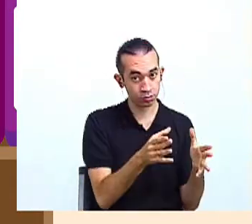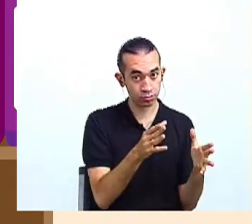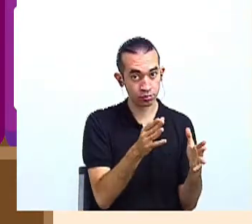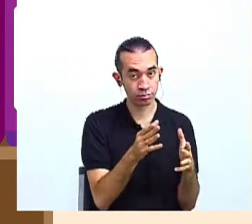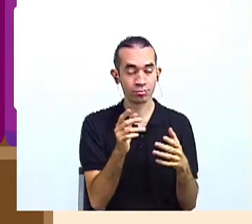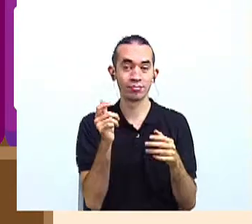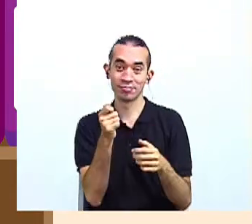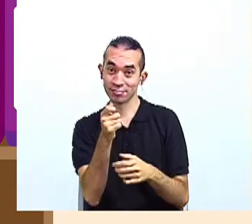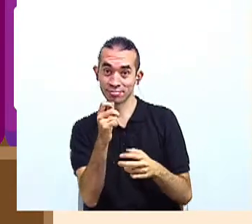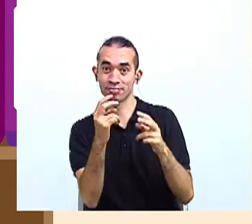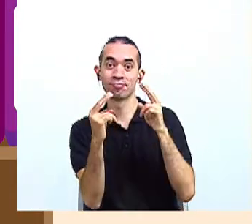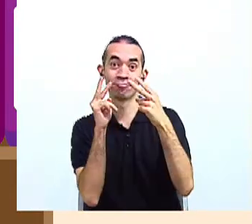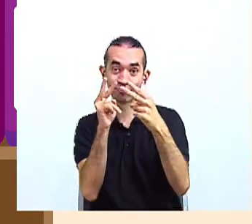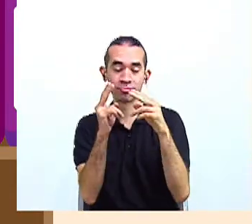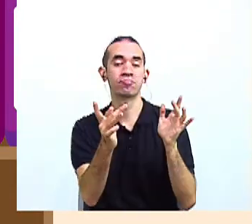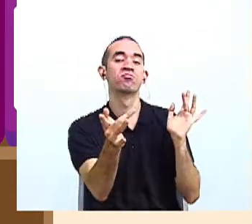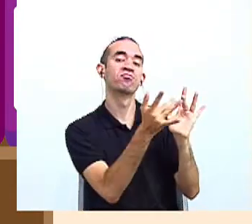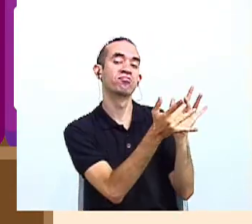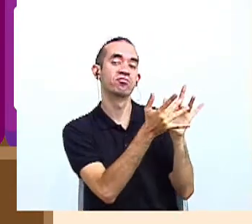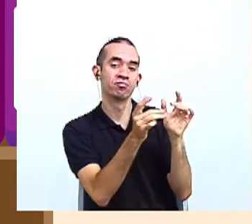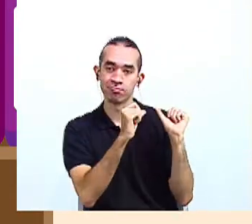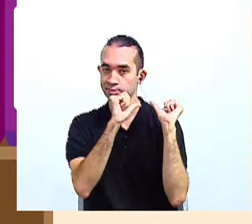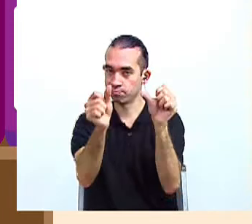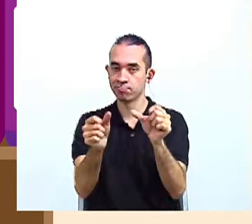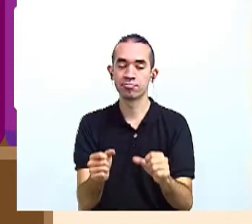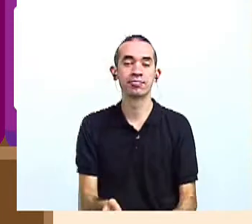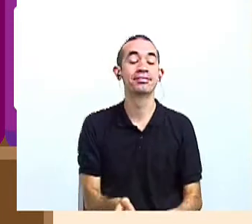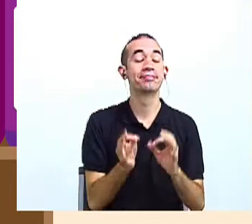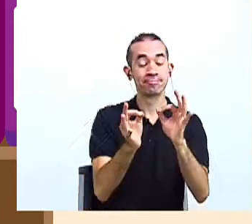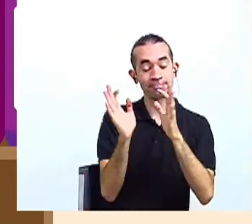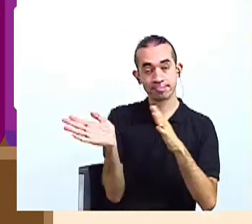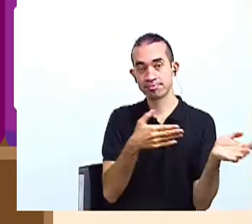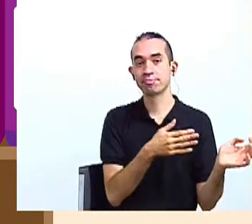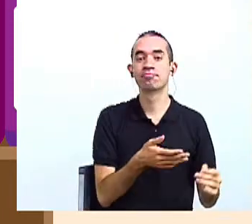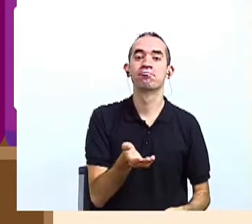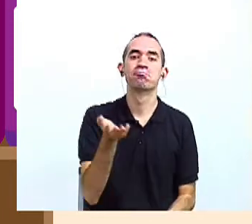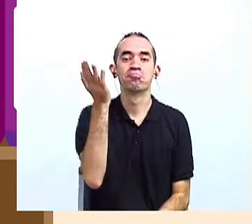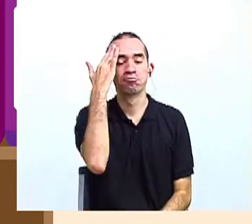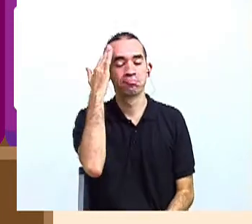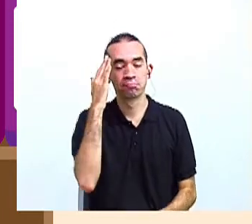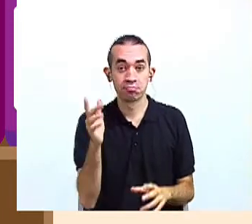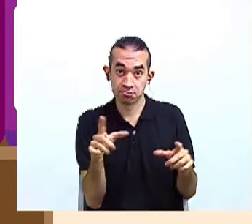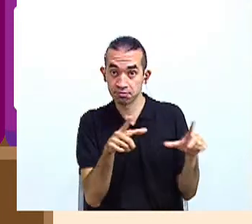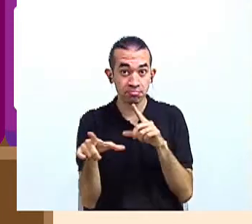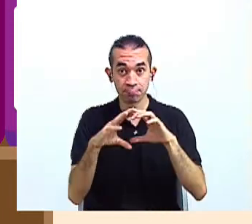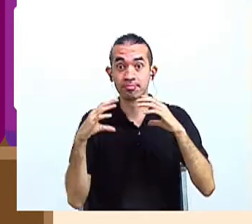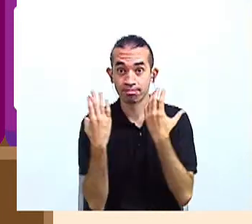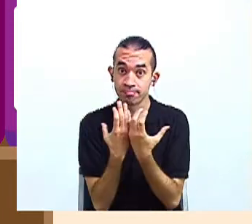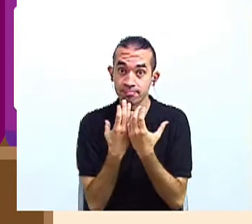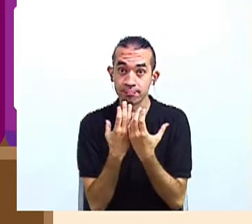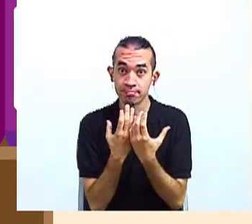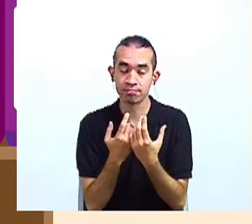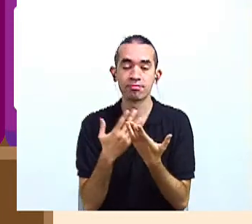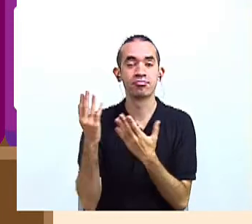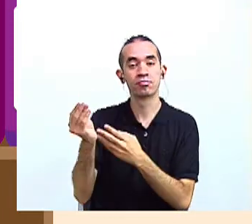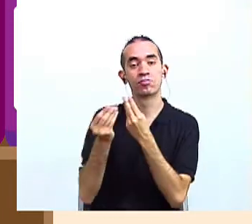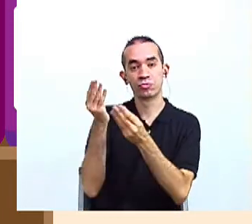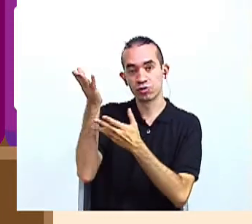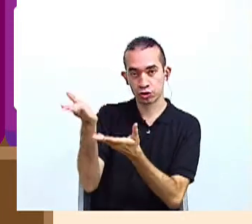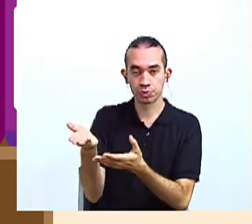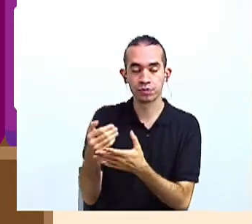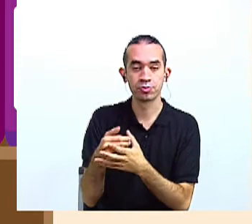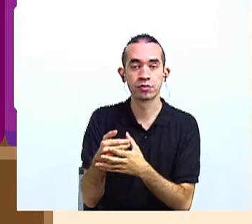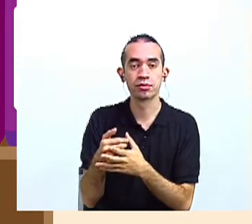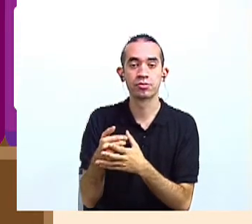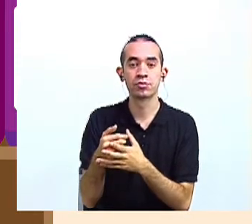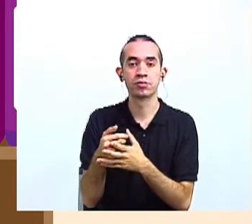este canal. Pero bueno, ¿qué les parece si nos preparamos para la clase? Sí, bueno, digámosle al productor que nos